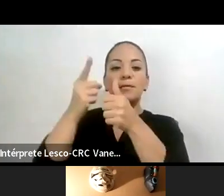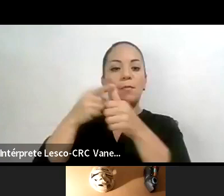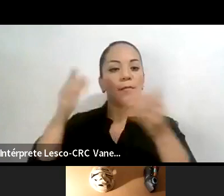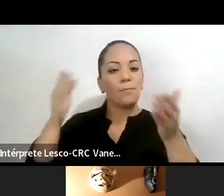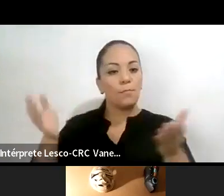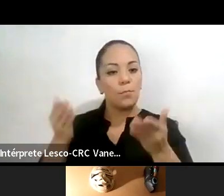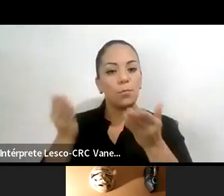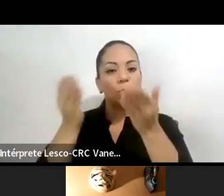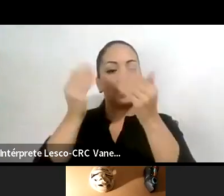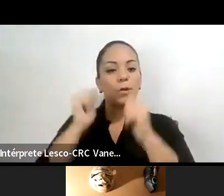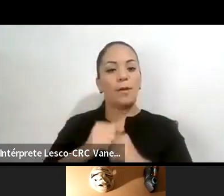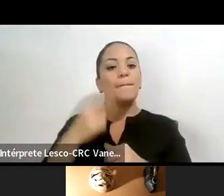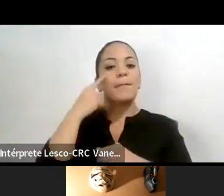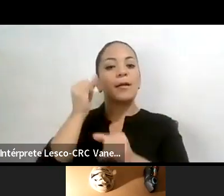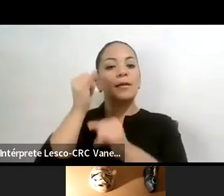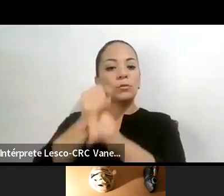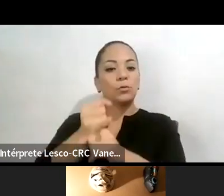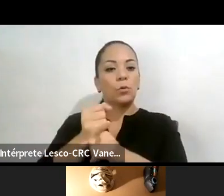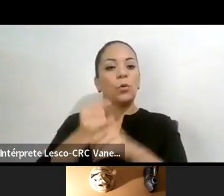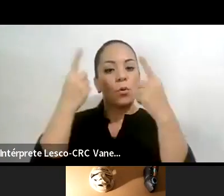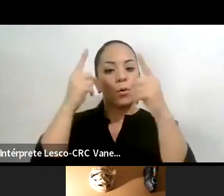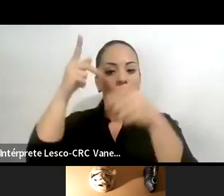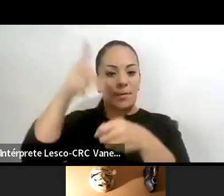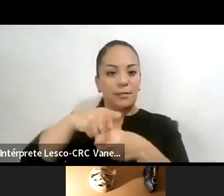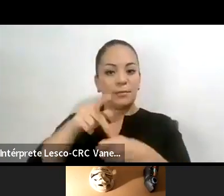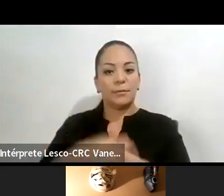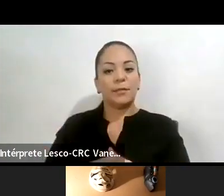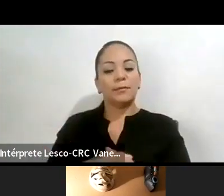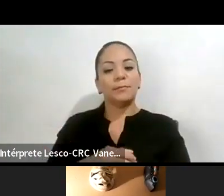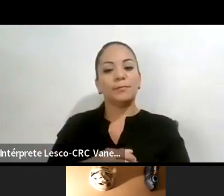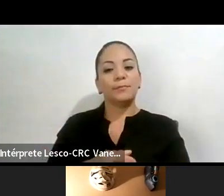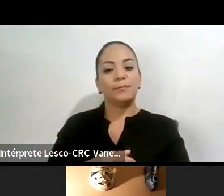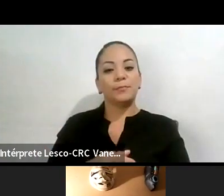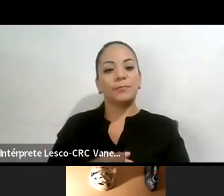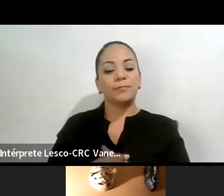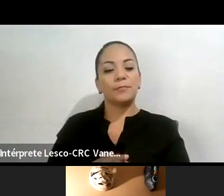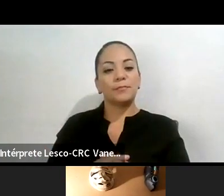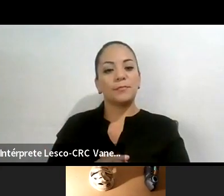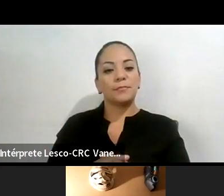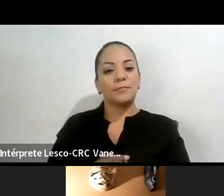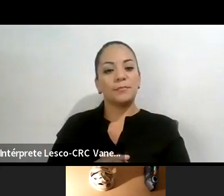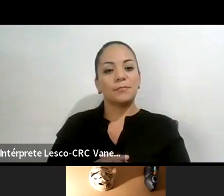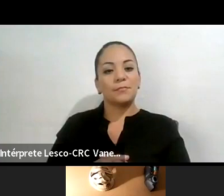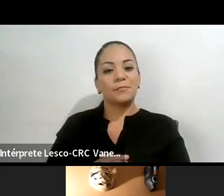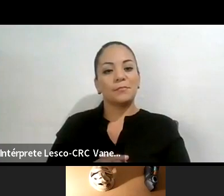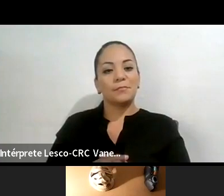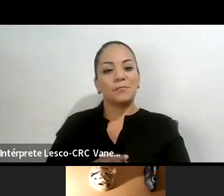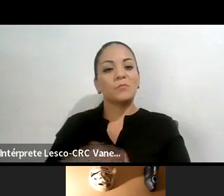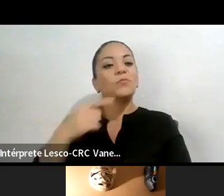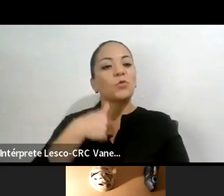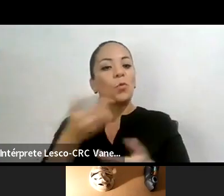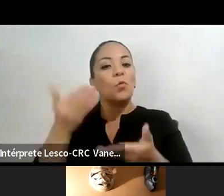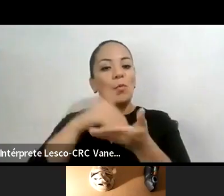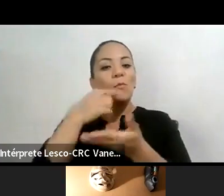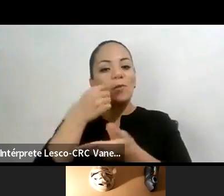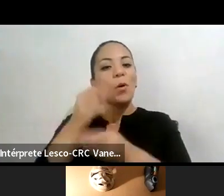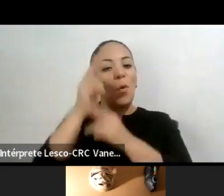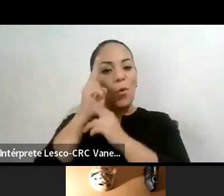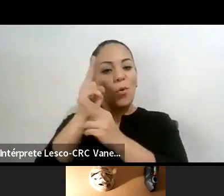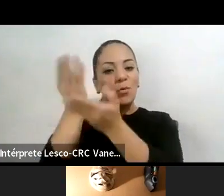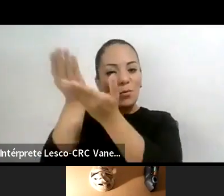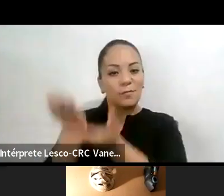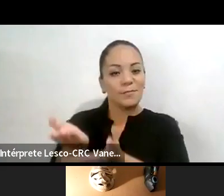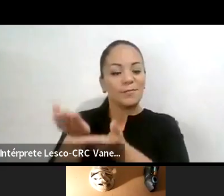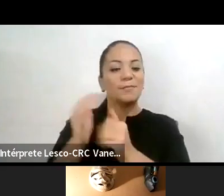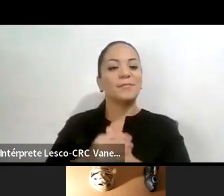que institucionalmente se participara. Nada más, como insisto, darle honor a quien el honor